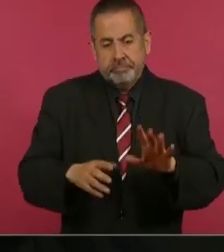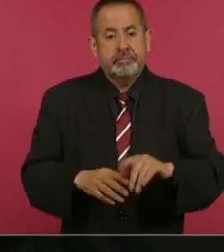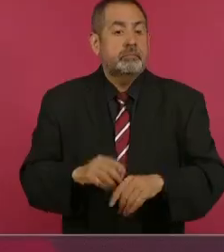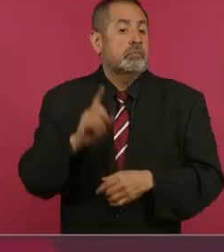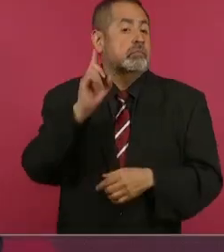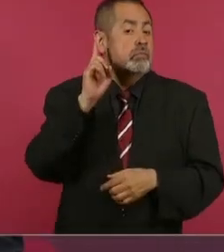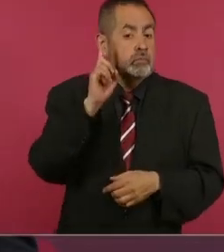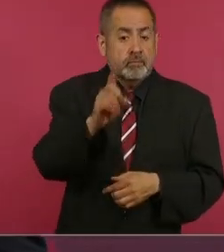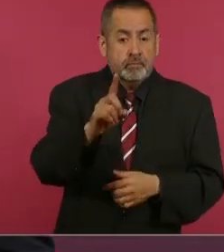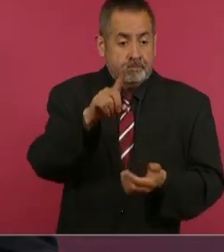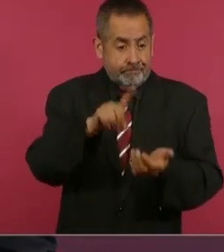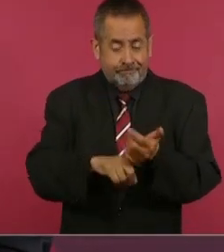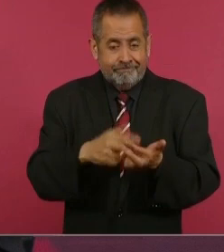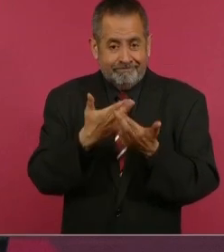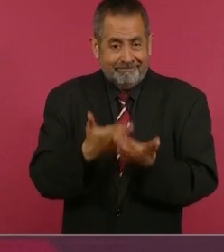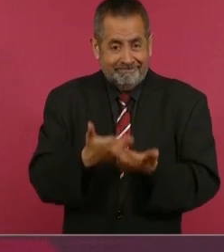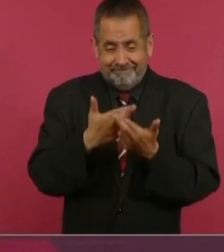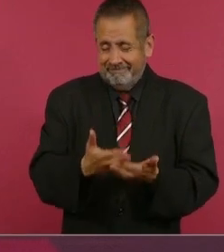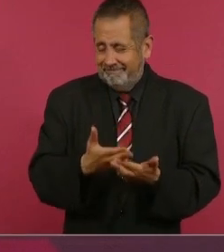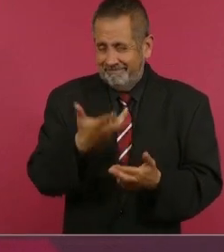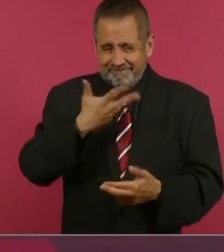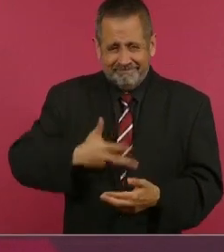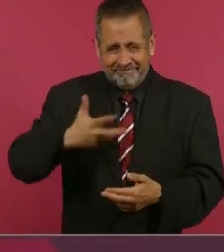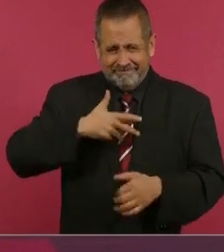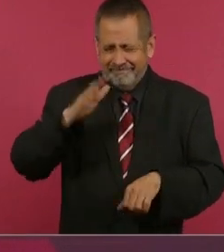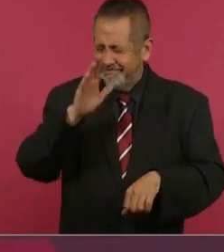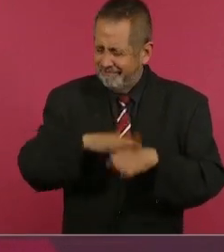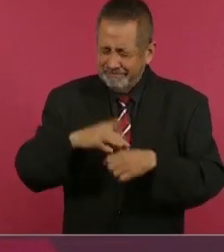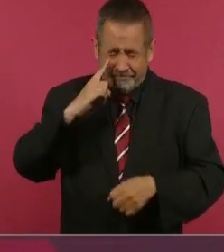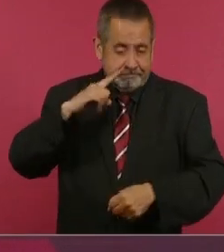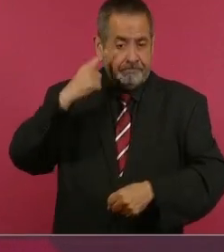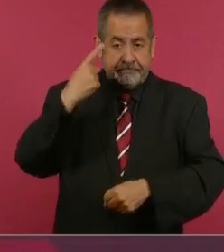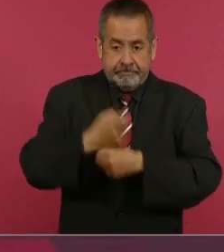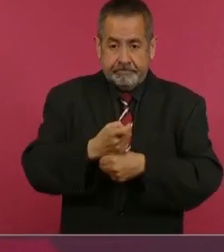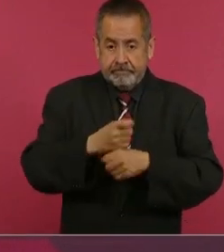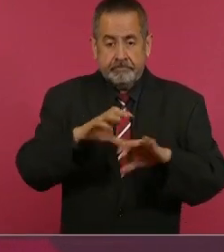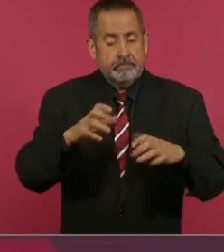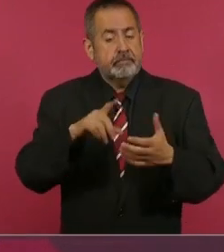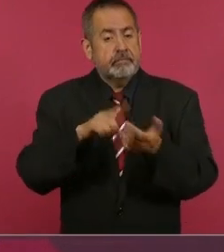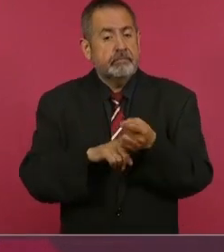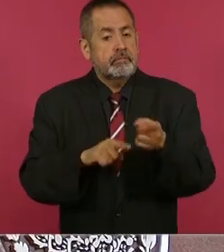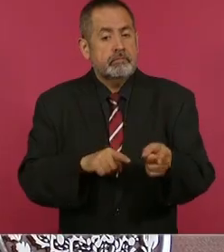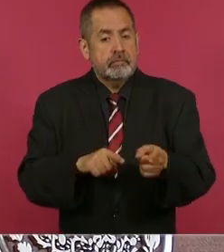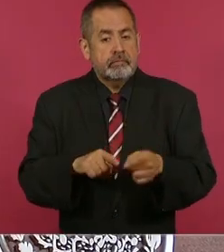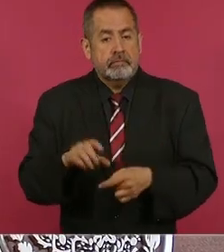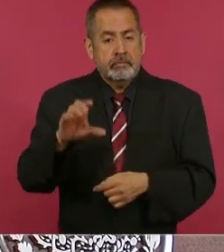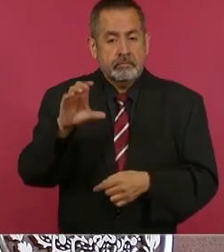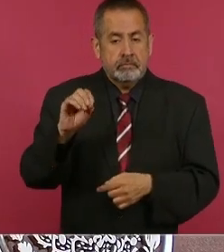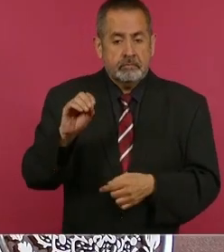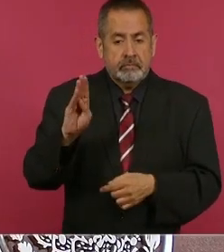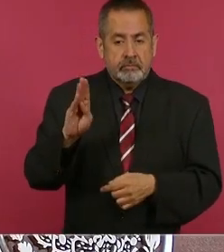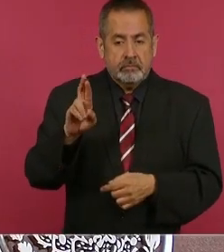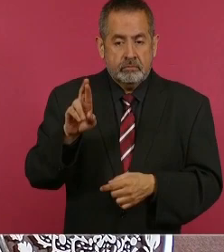recursos mineros más demandado va a ser el cobre.